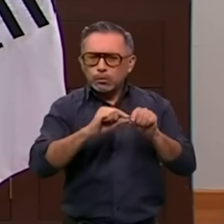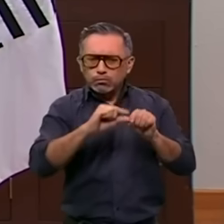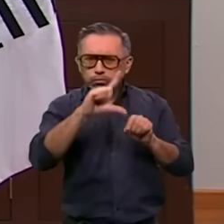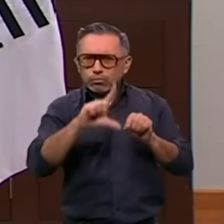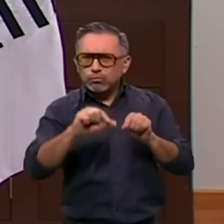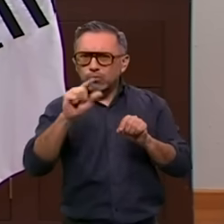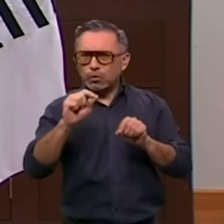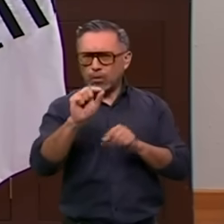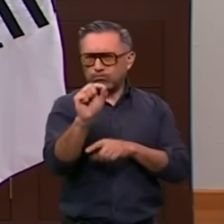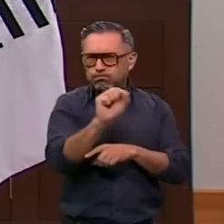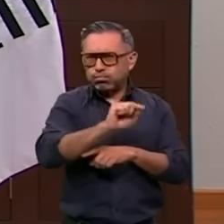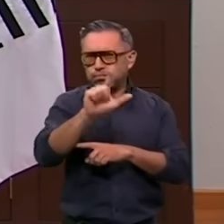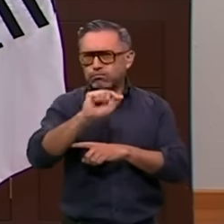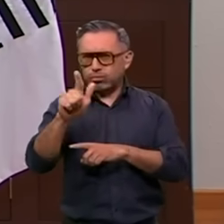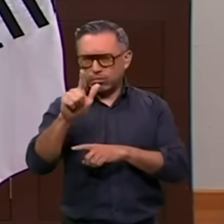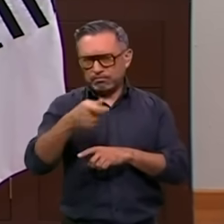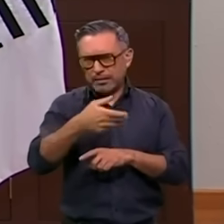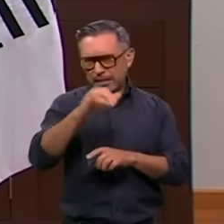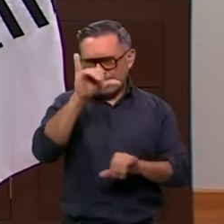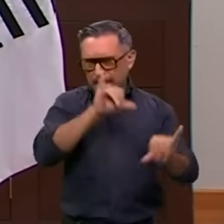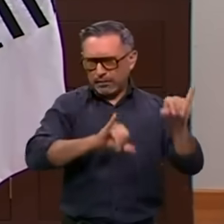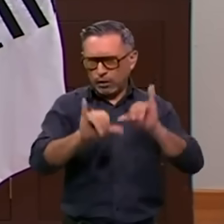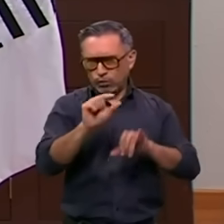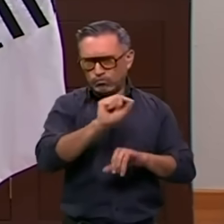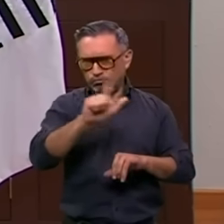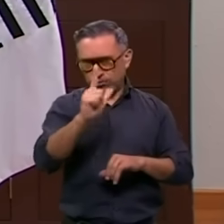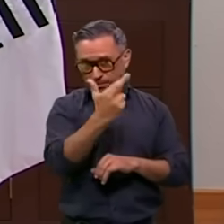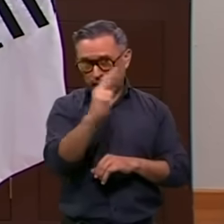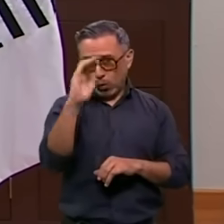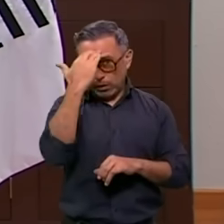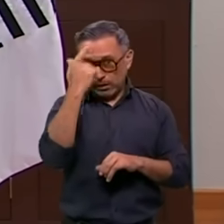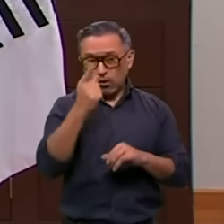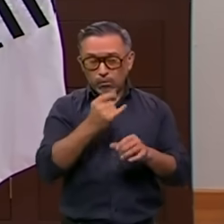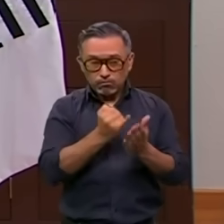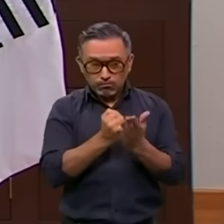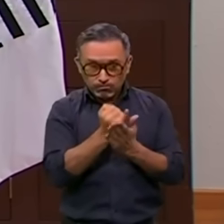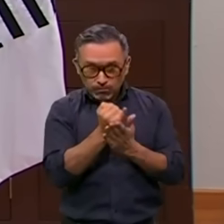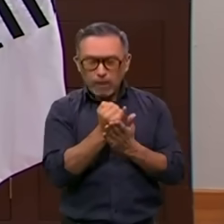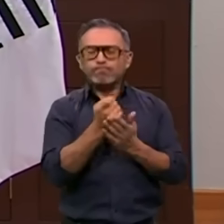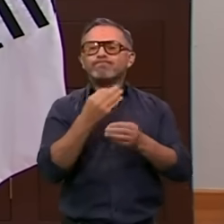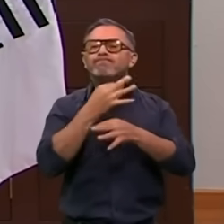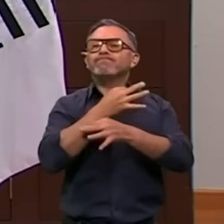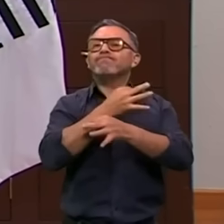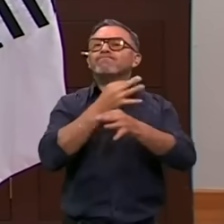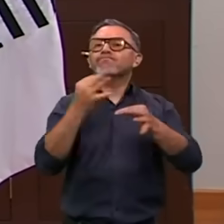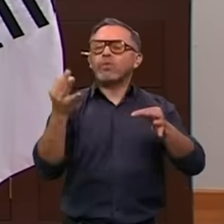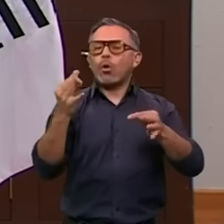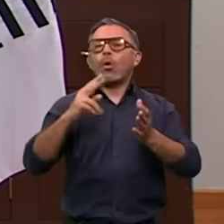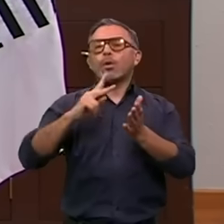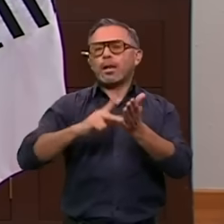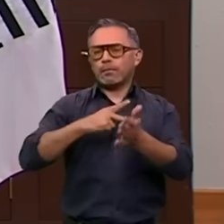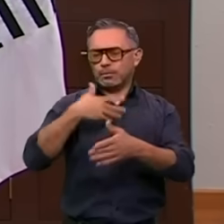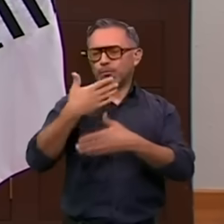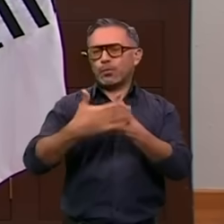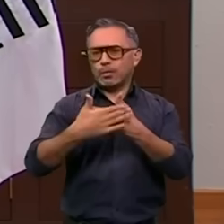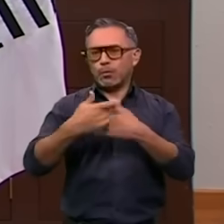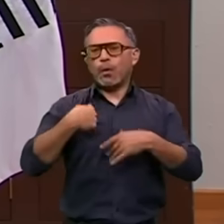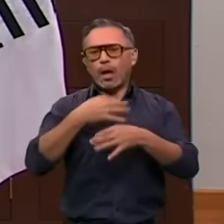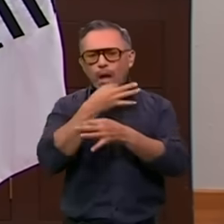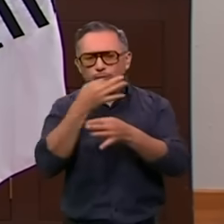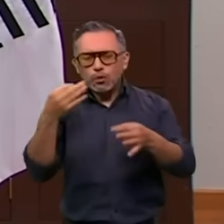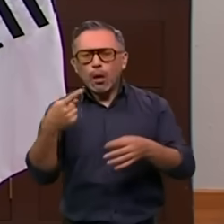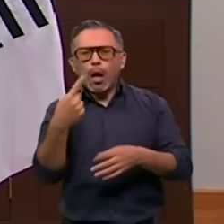ellos destacados, me dirigiré nuevamente a ustedes para compartir la información sobre las tendencias de la